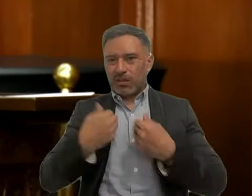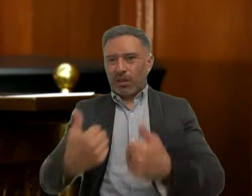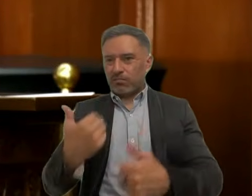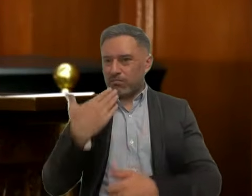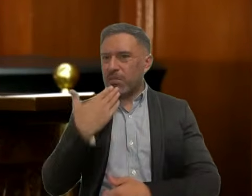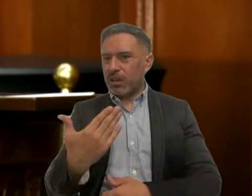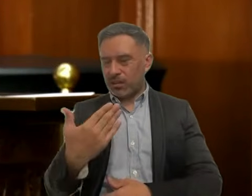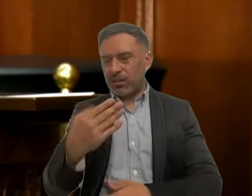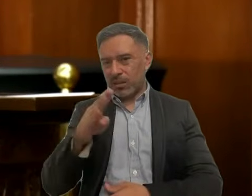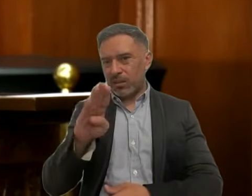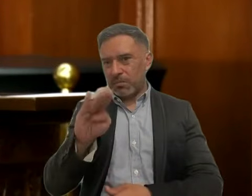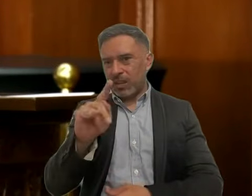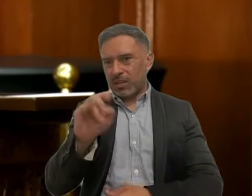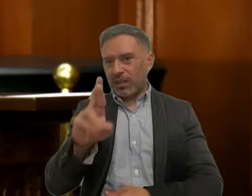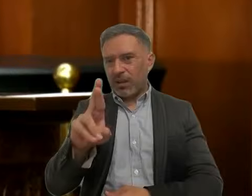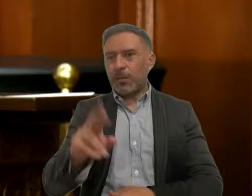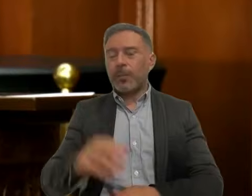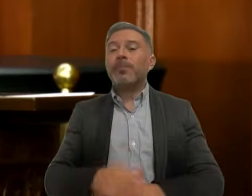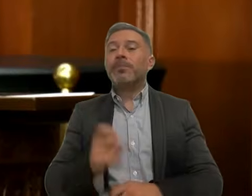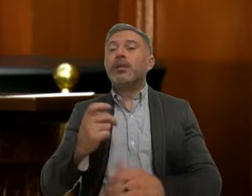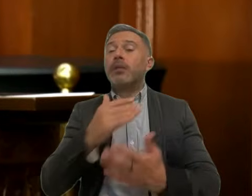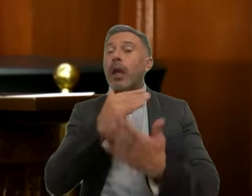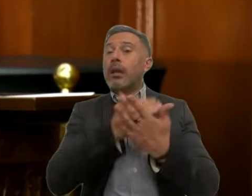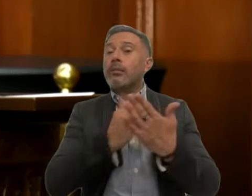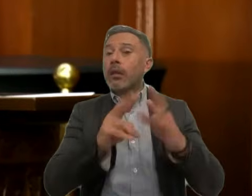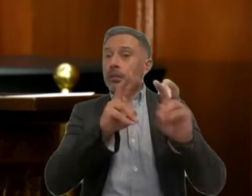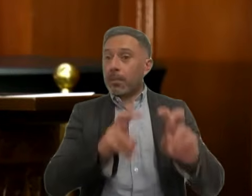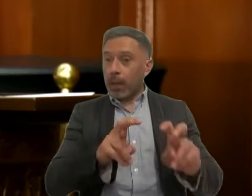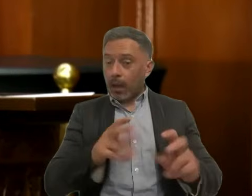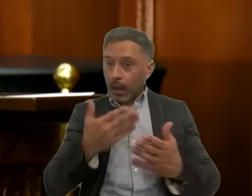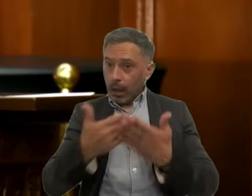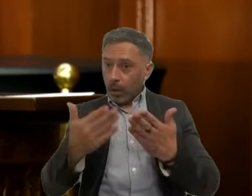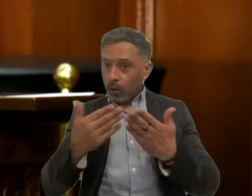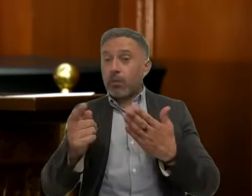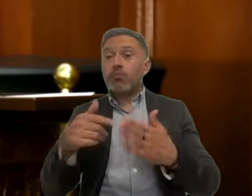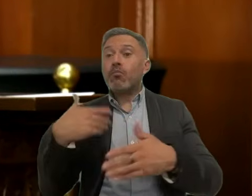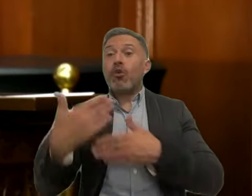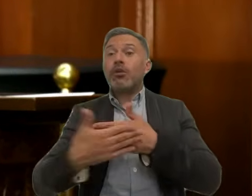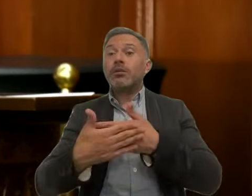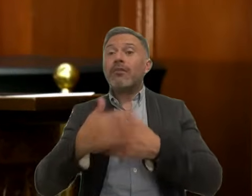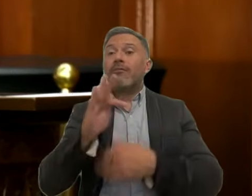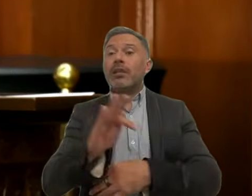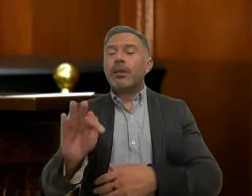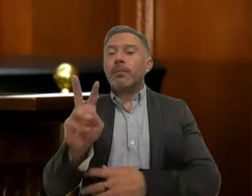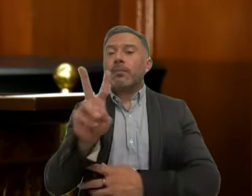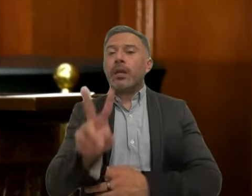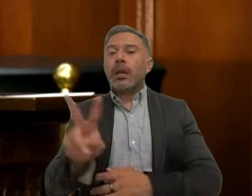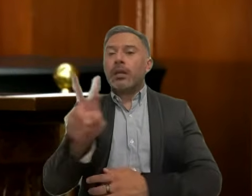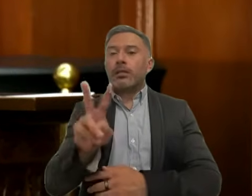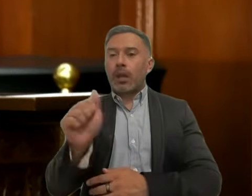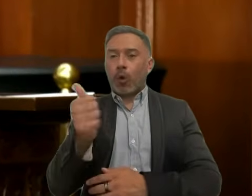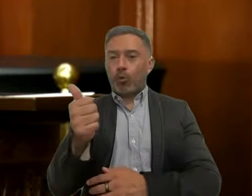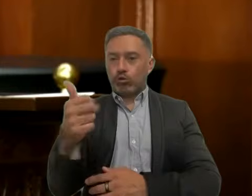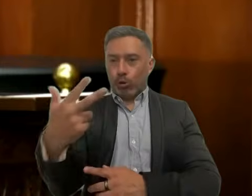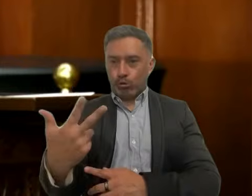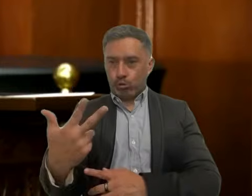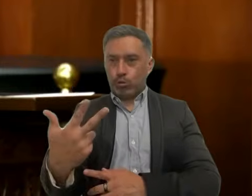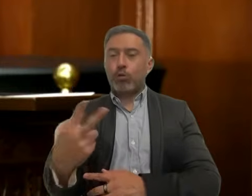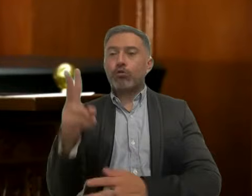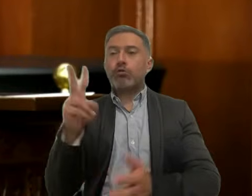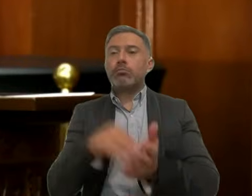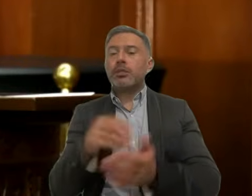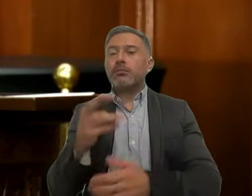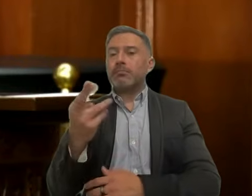del periodo extraordinario, proponemos se lleve a cabo el día viernes 8 de agosto del